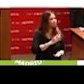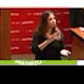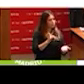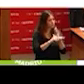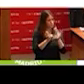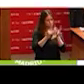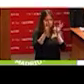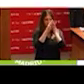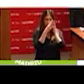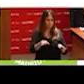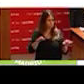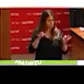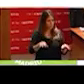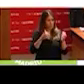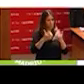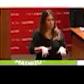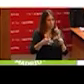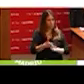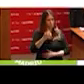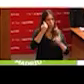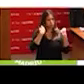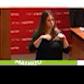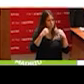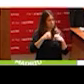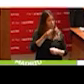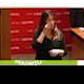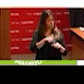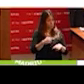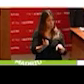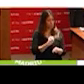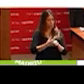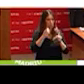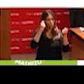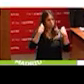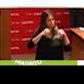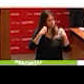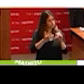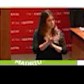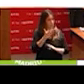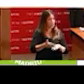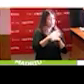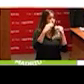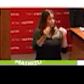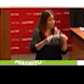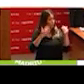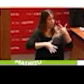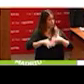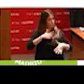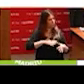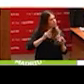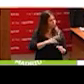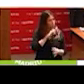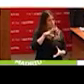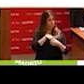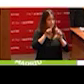sistema estructurado y sistemático de entrenamiento en el puesto real de trabajo HM esa formación se realiza